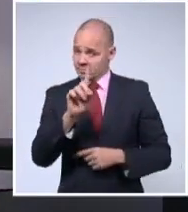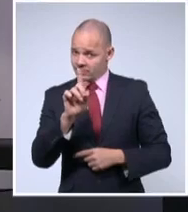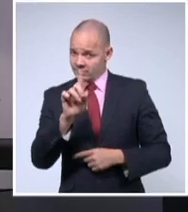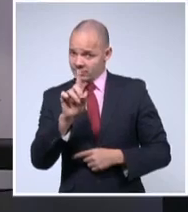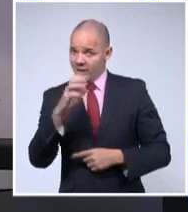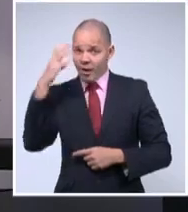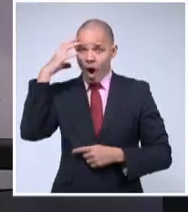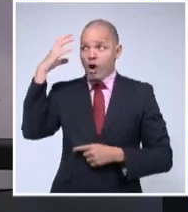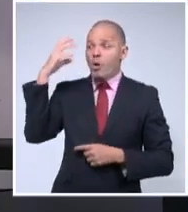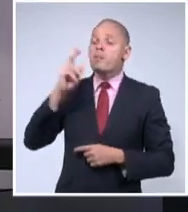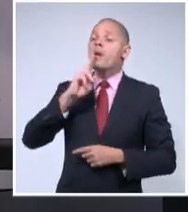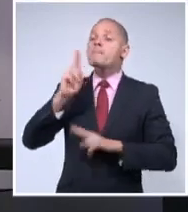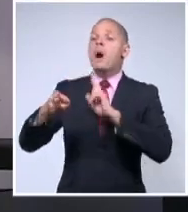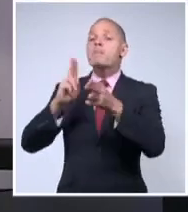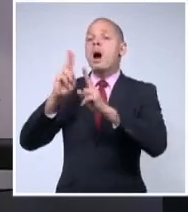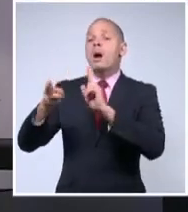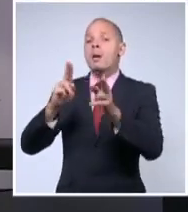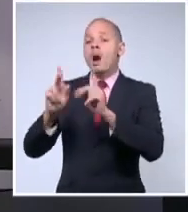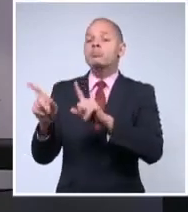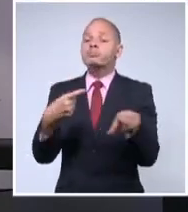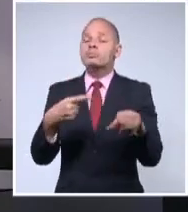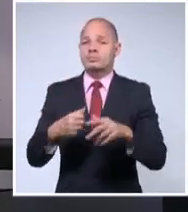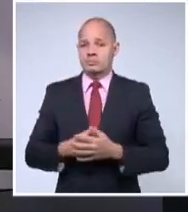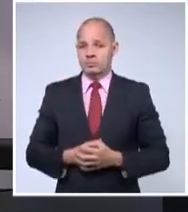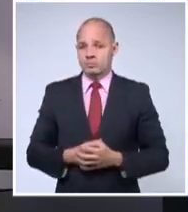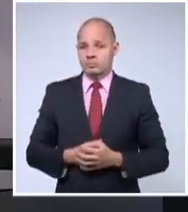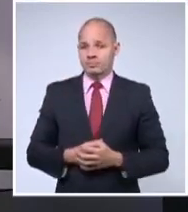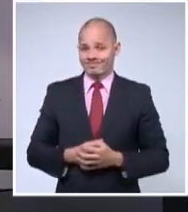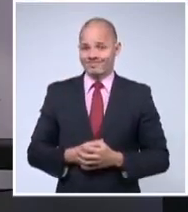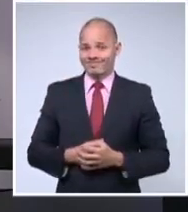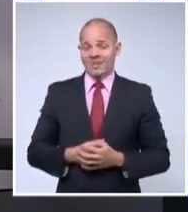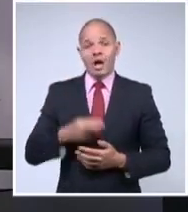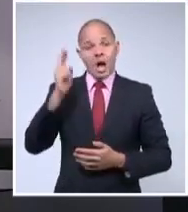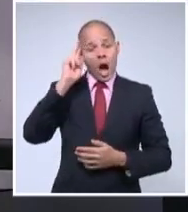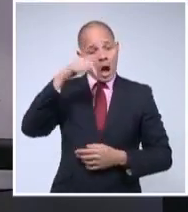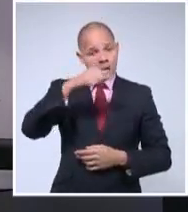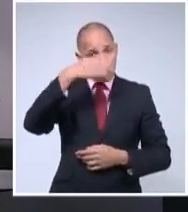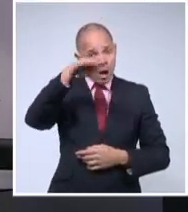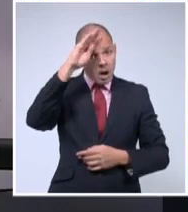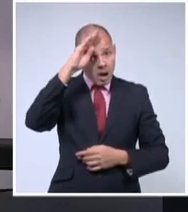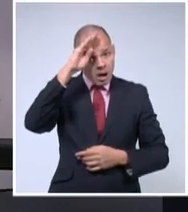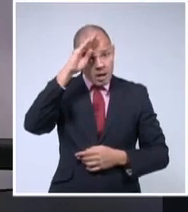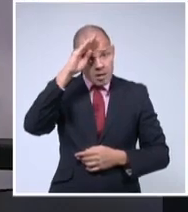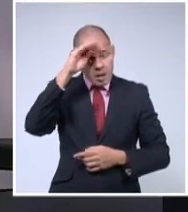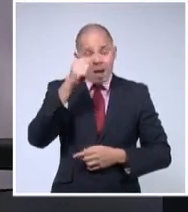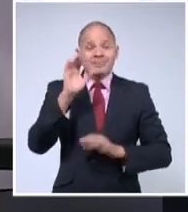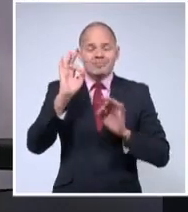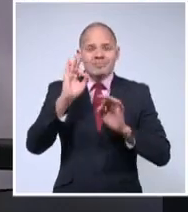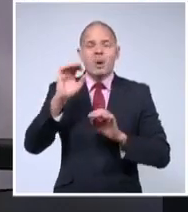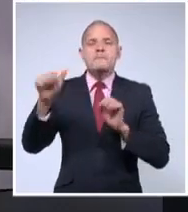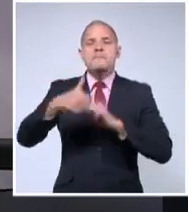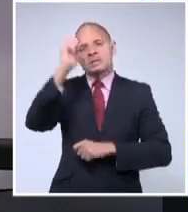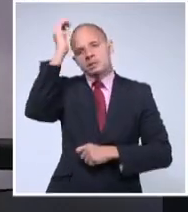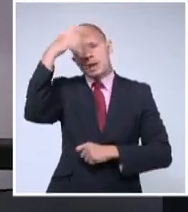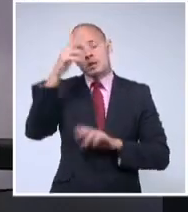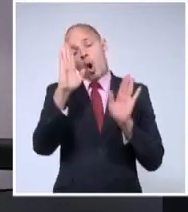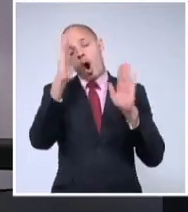sobre todo bajo el gobierno de Donald Trump, sometido a una feroz y despiadada guerra económica, dirigida a asfixiar nuestra